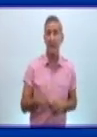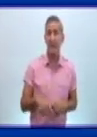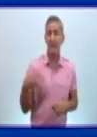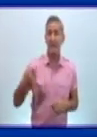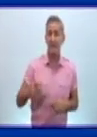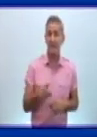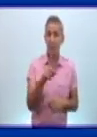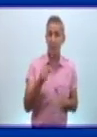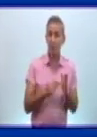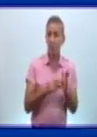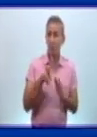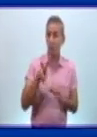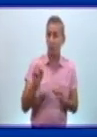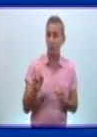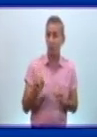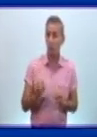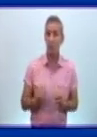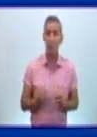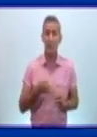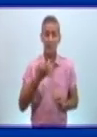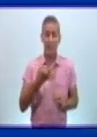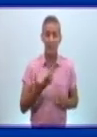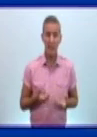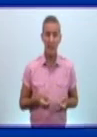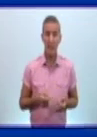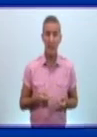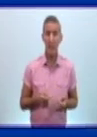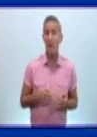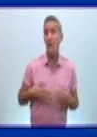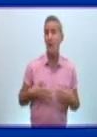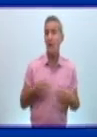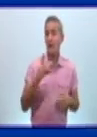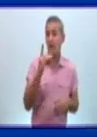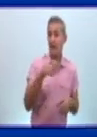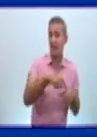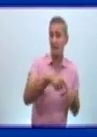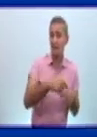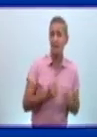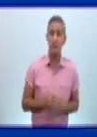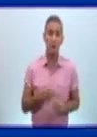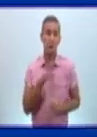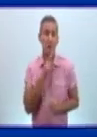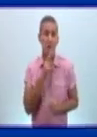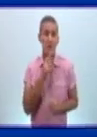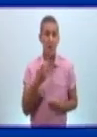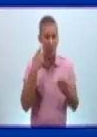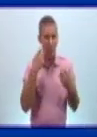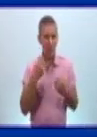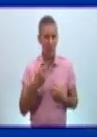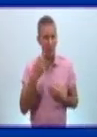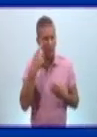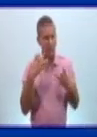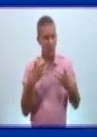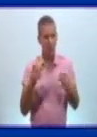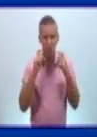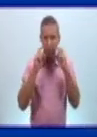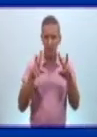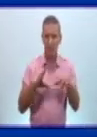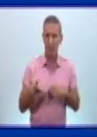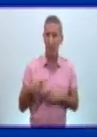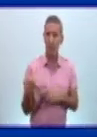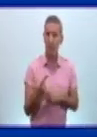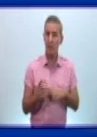les plantean las disoluciones y el agua tienen gran importancia para la vida en nuestro planeta, es decir, que ustedes